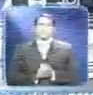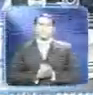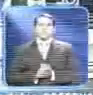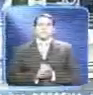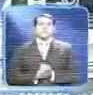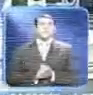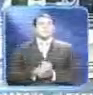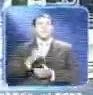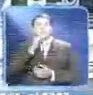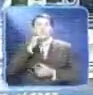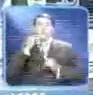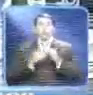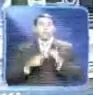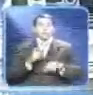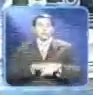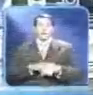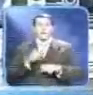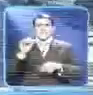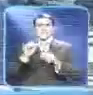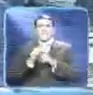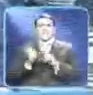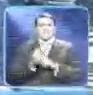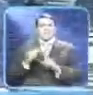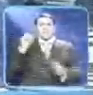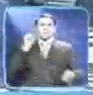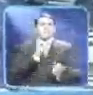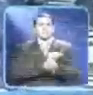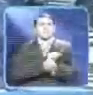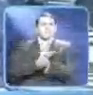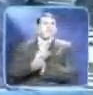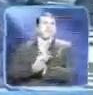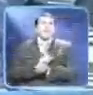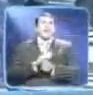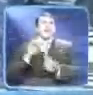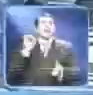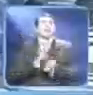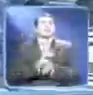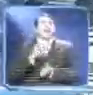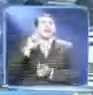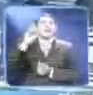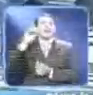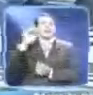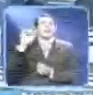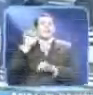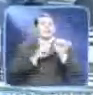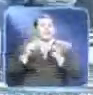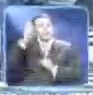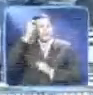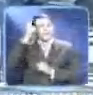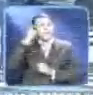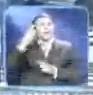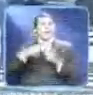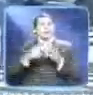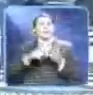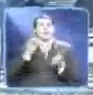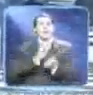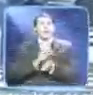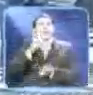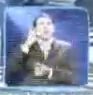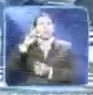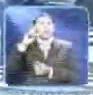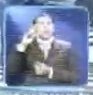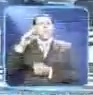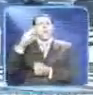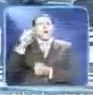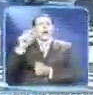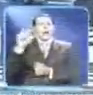Información de última hora. En una situación irregular fue retenido en la cárcel del Rodeo el defensor del pueblo para asuntos penitenciarios, Douglas Camero,